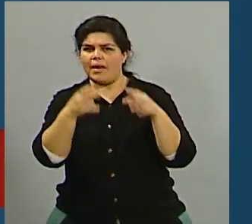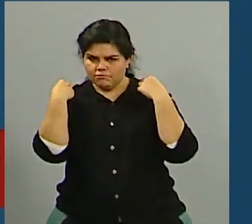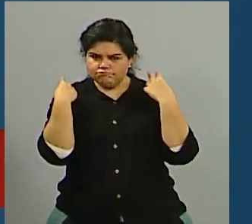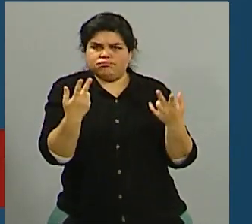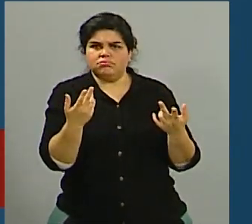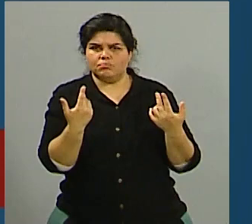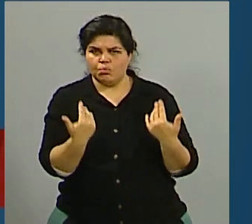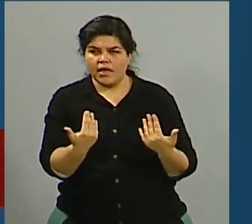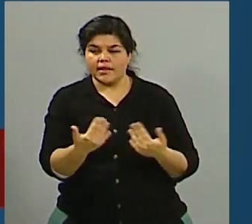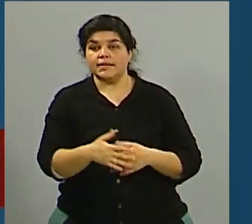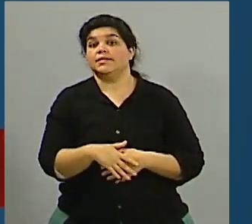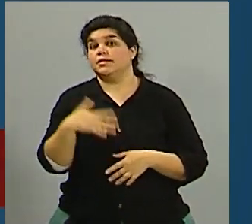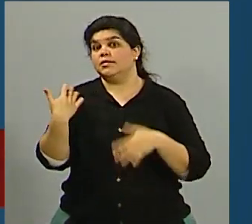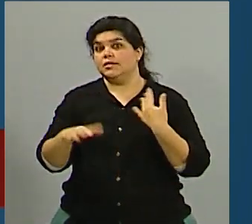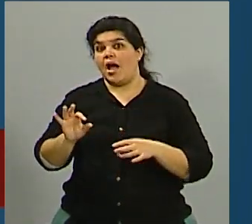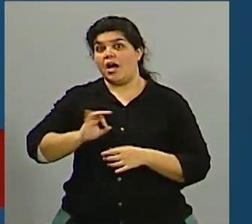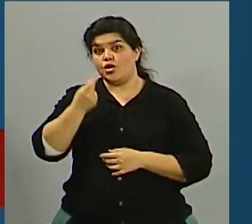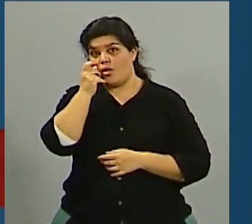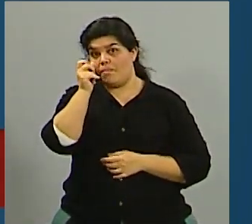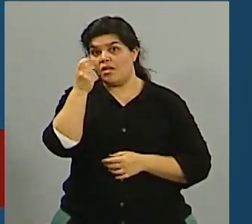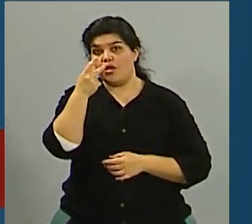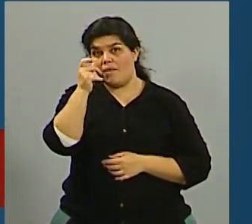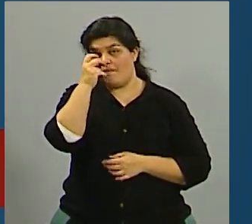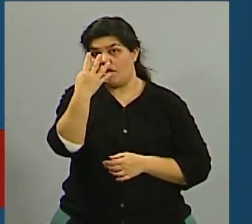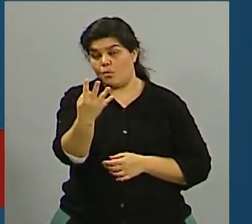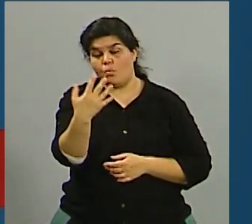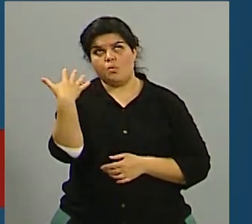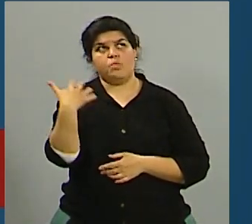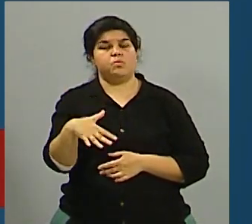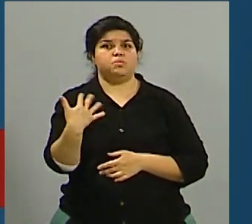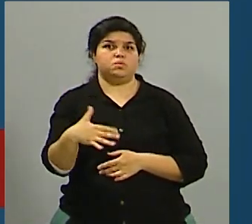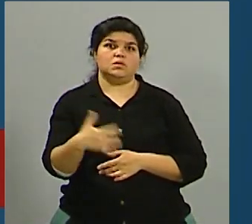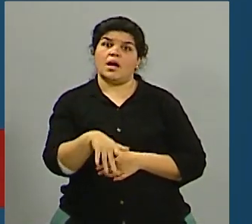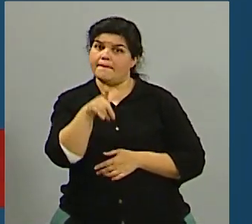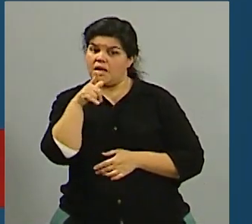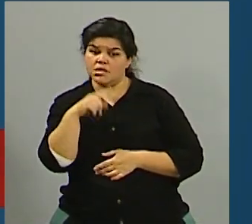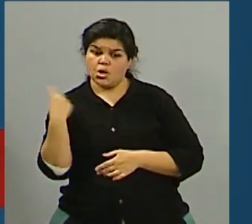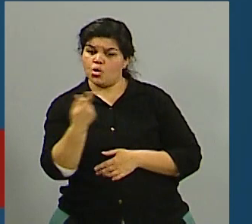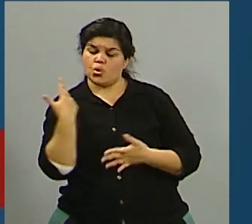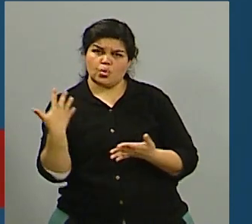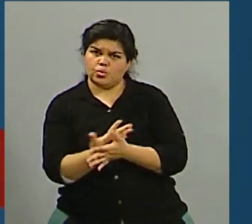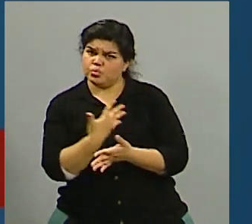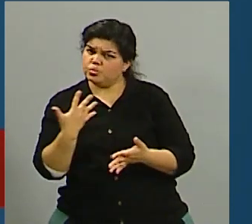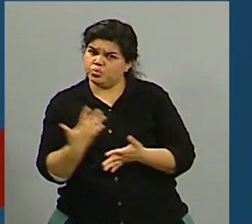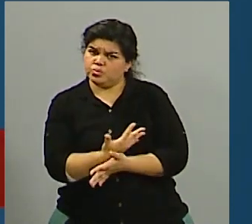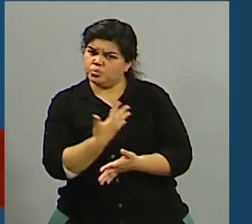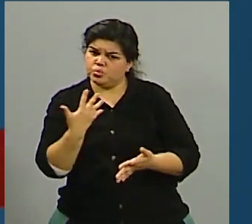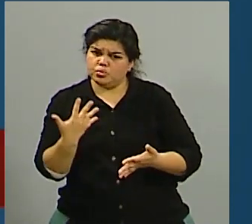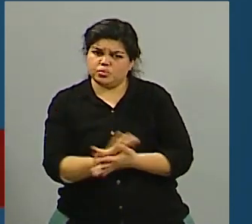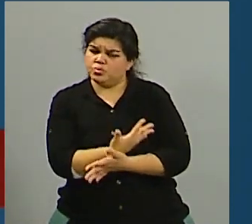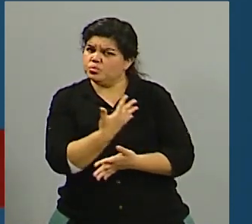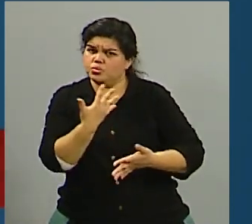Hay que ver si ese sacrificio que vamos a hacer en el 2024 tiene algún fruto. Digo, vamos a hacer un